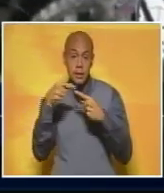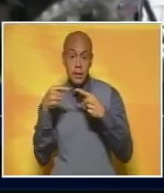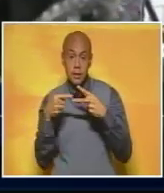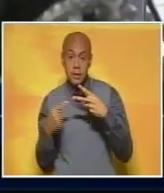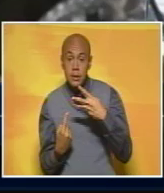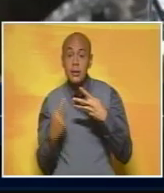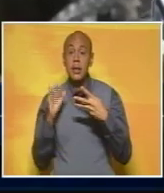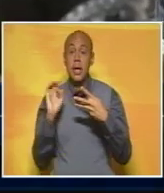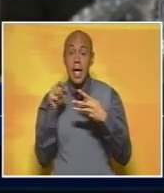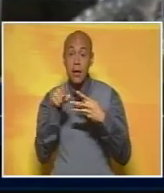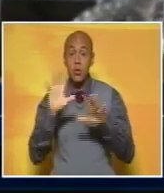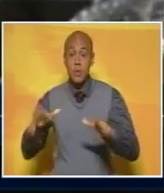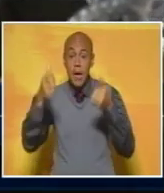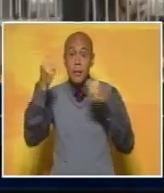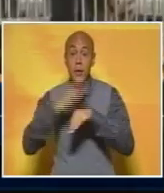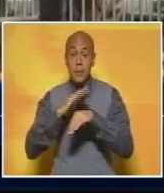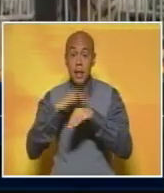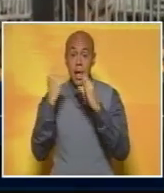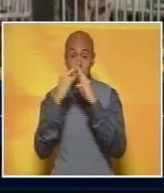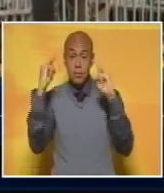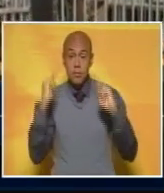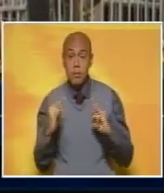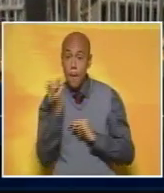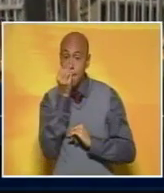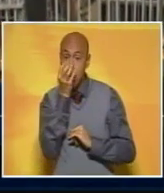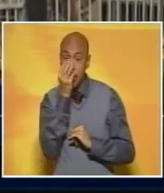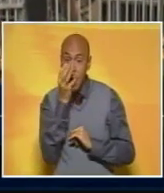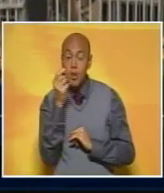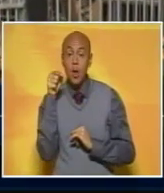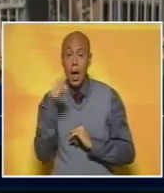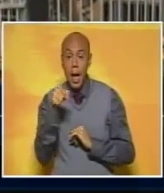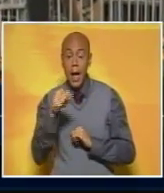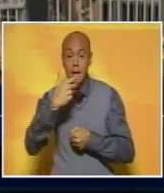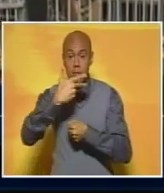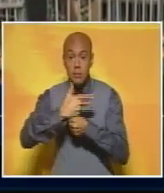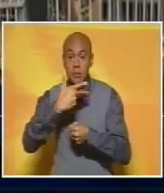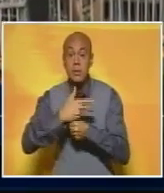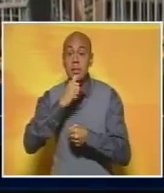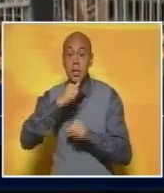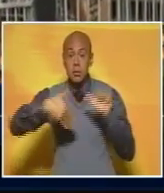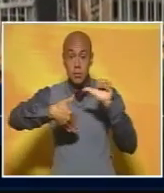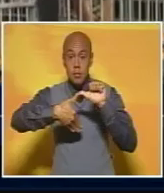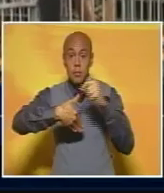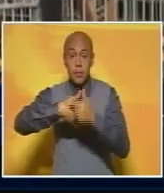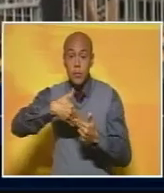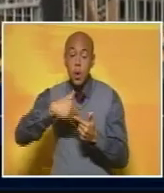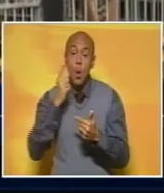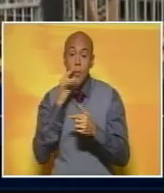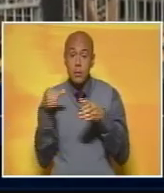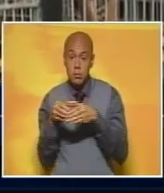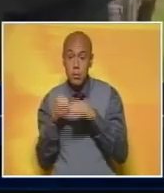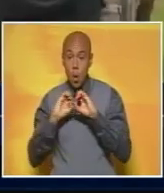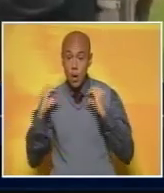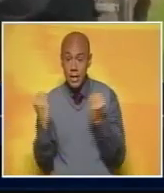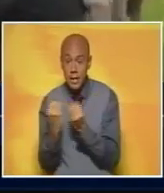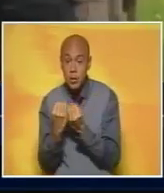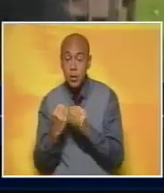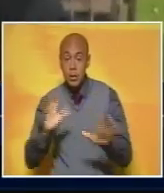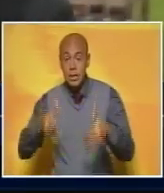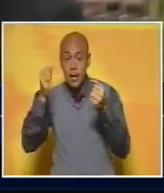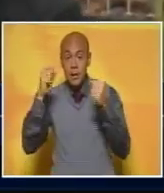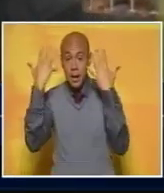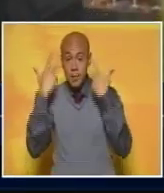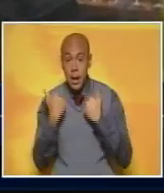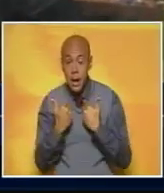Max fueron rescatados de un circo en esa nación centroamericana por la organización Defensores Internacionales de los